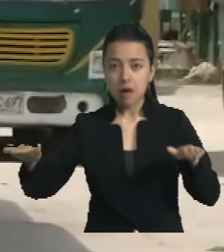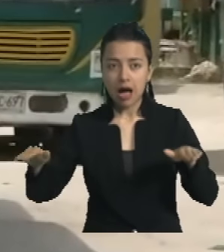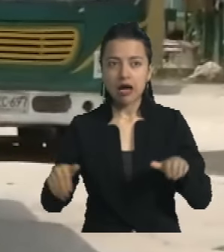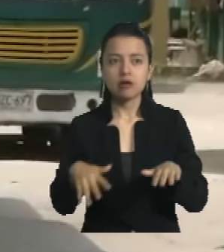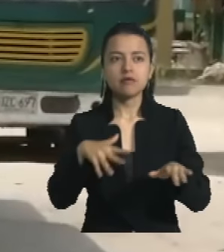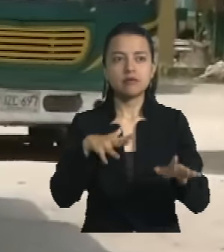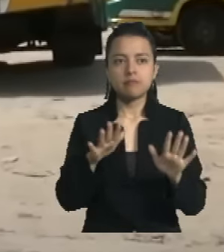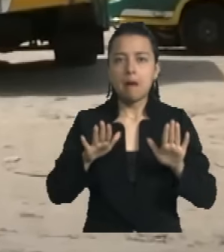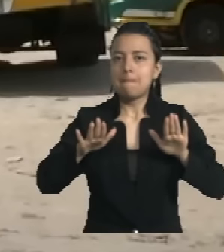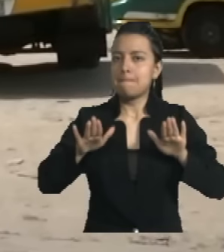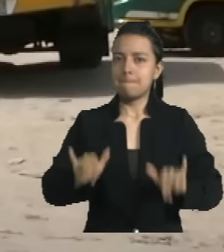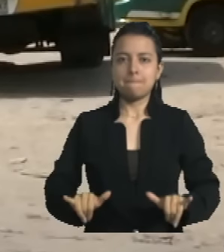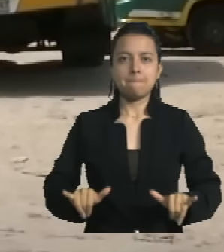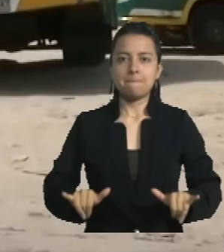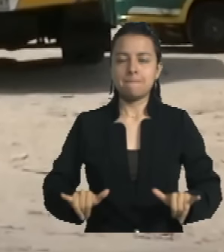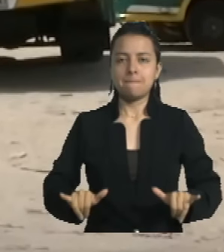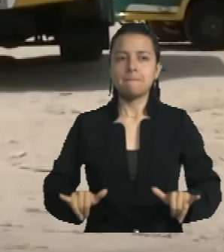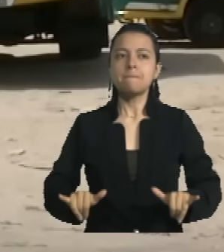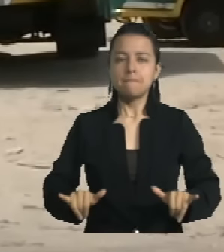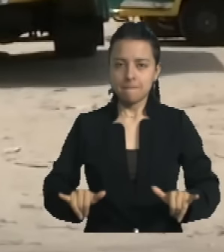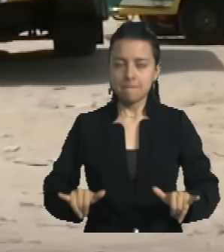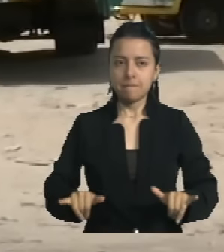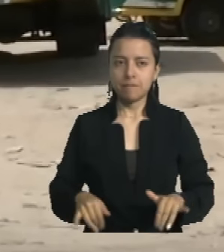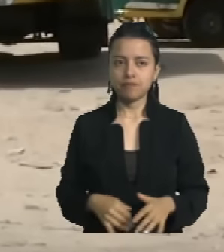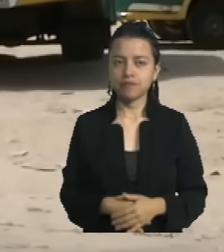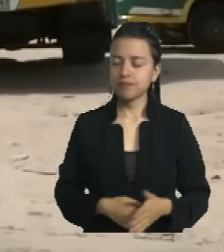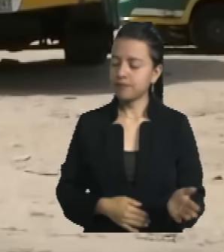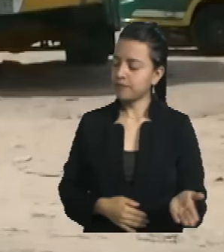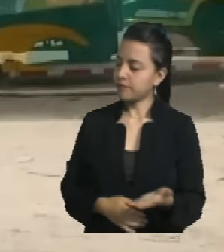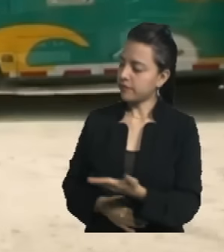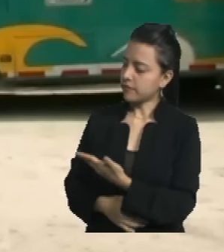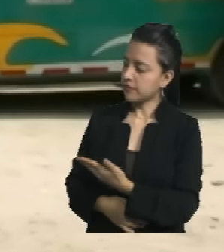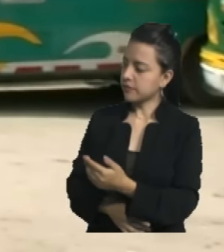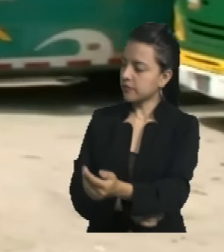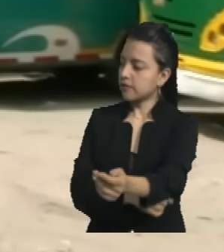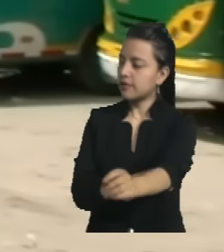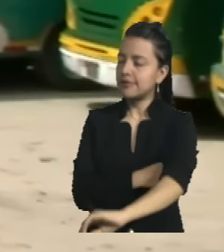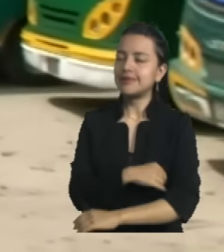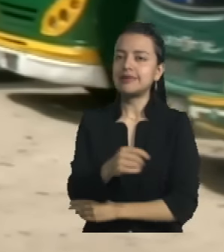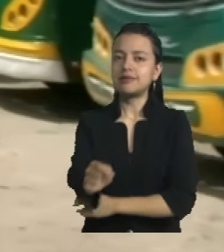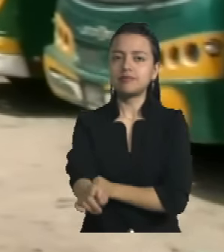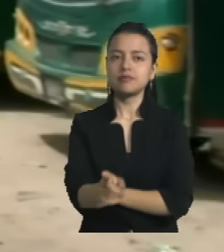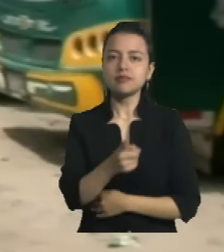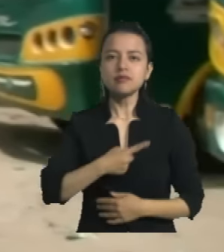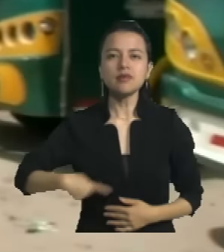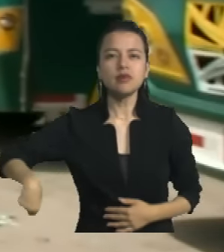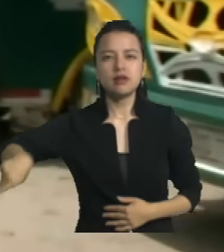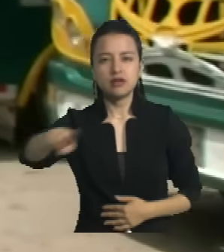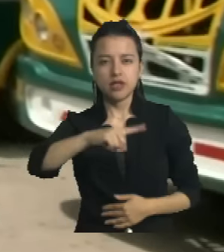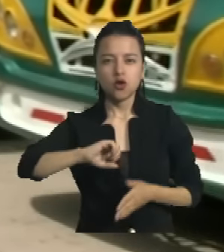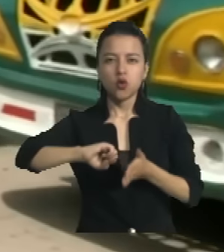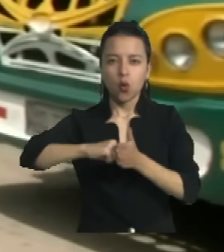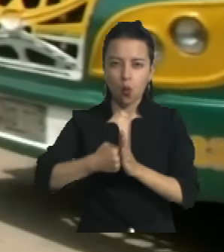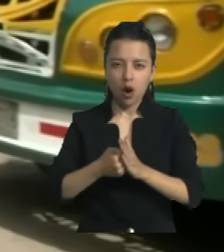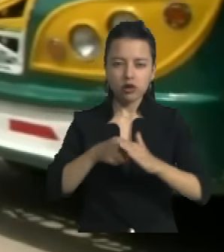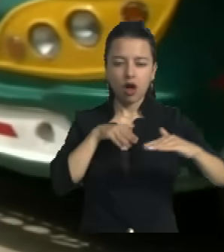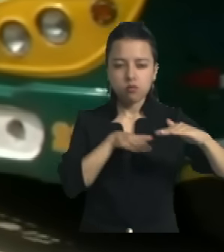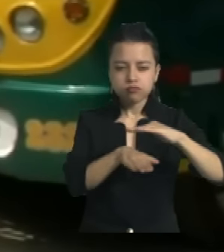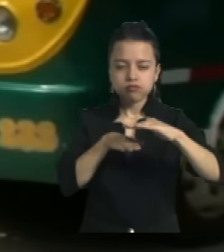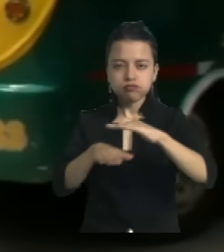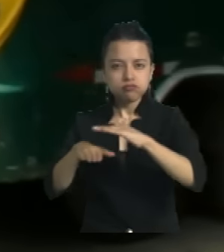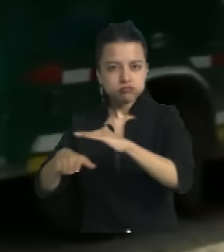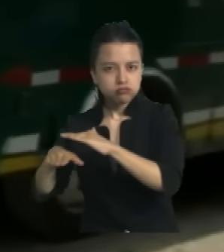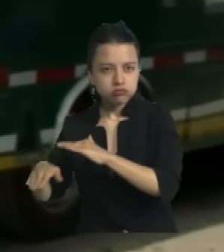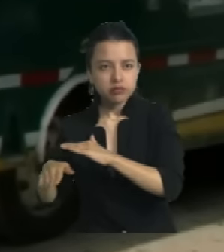en la ciudad de Barranquilla aquí en la estación en donde se concentran a diario en el municipio de Soledad